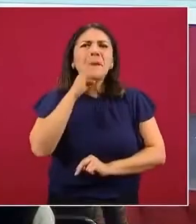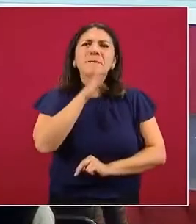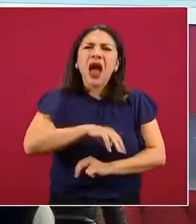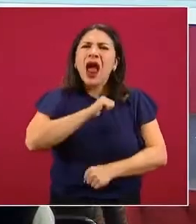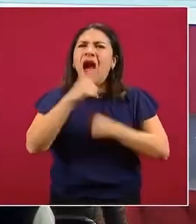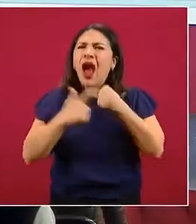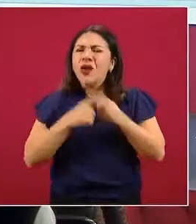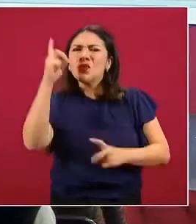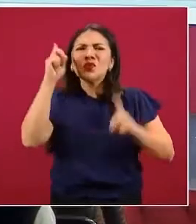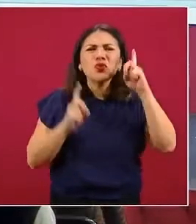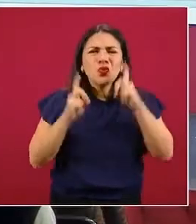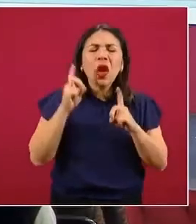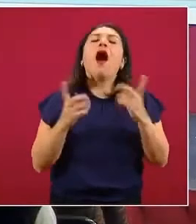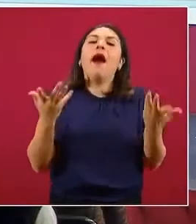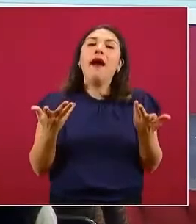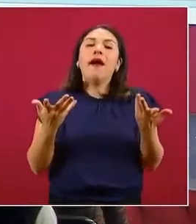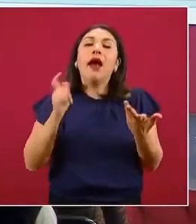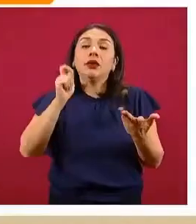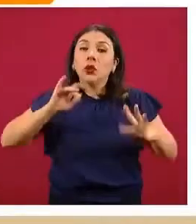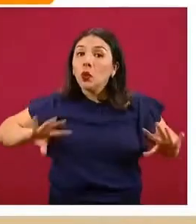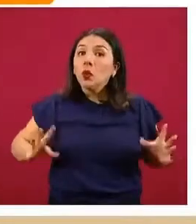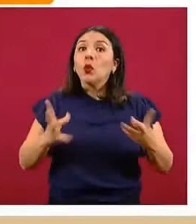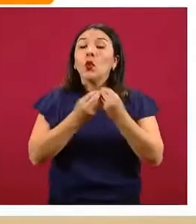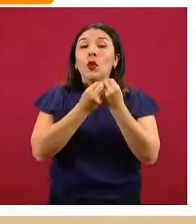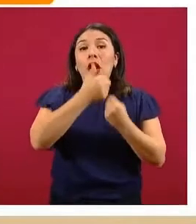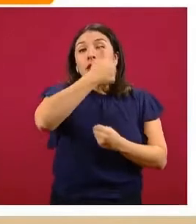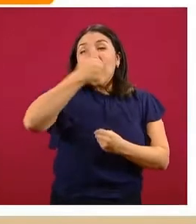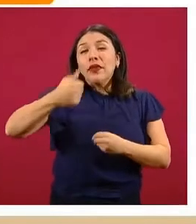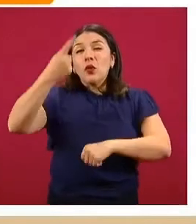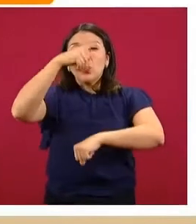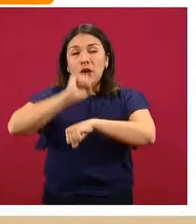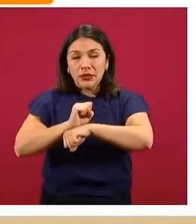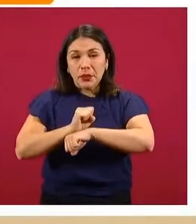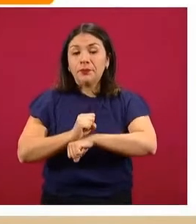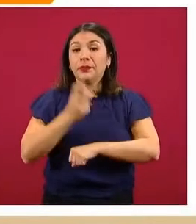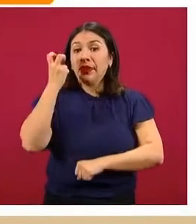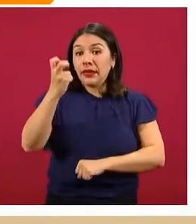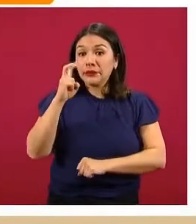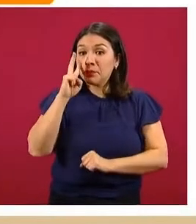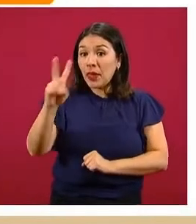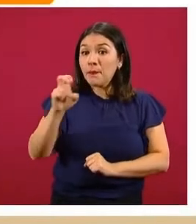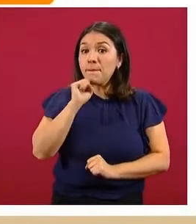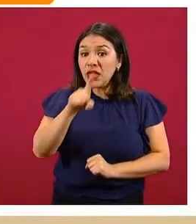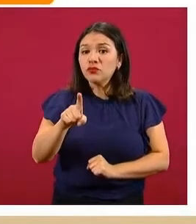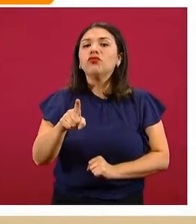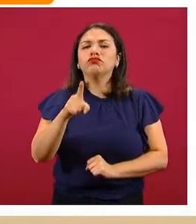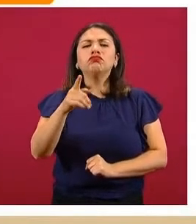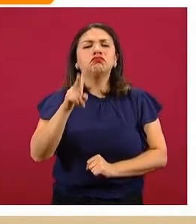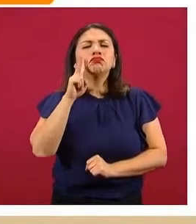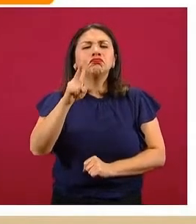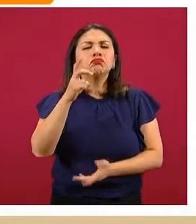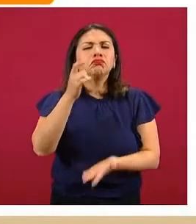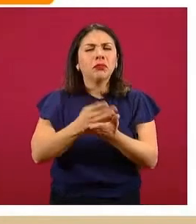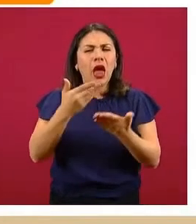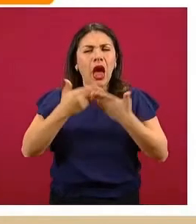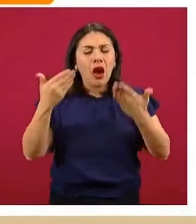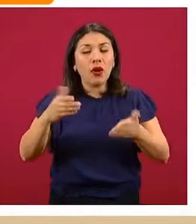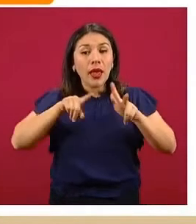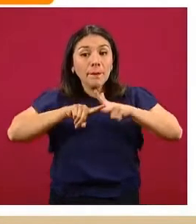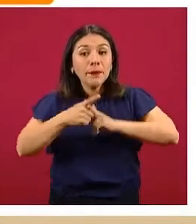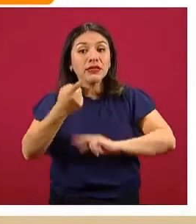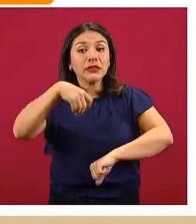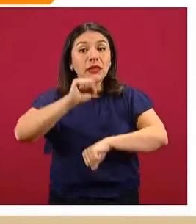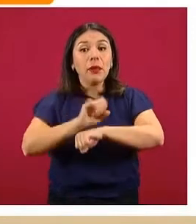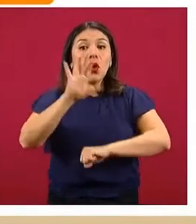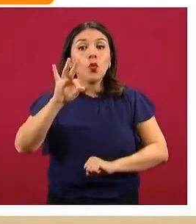la enfermedad, pues bueno, el acumulado para cada una de esas semanas. Y en ese marco precisamente podemos notar, ahora que abrimos la